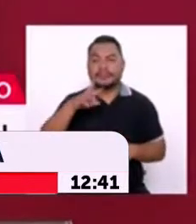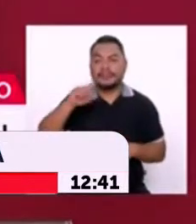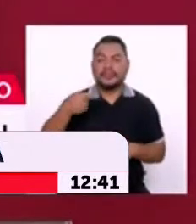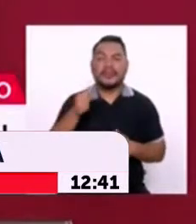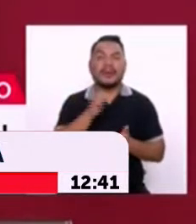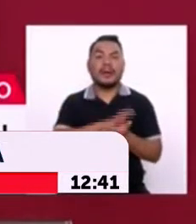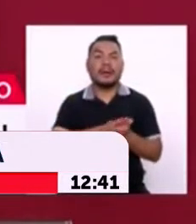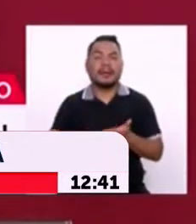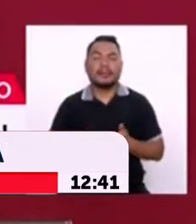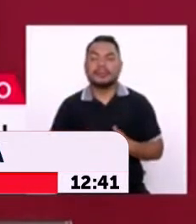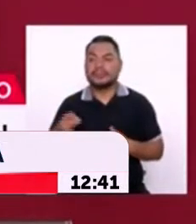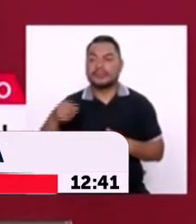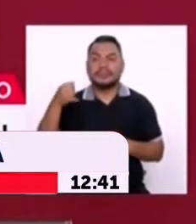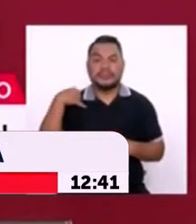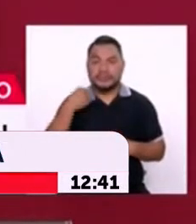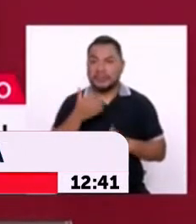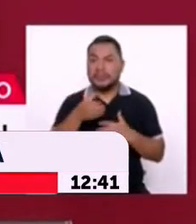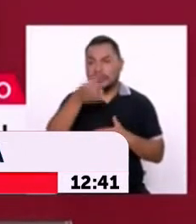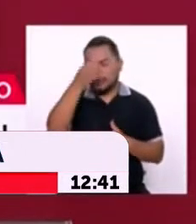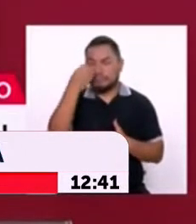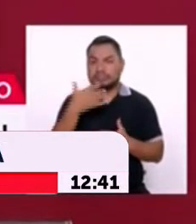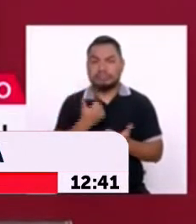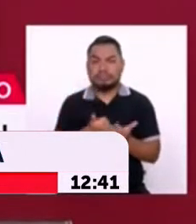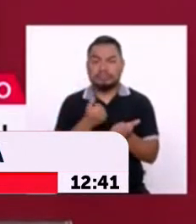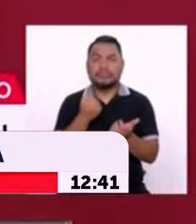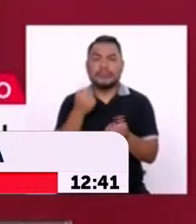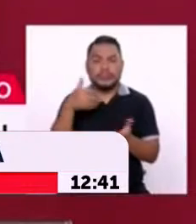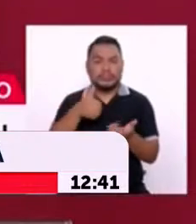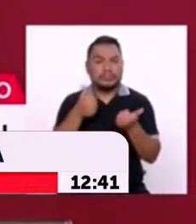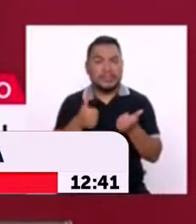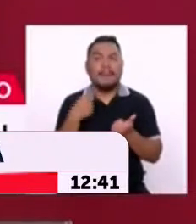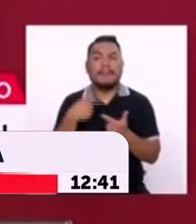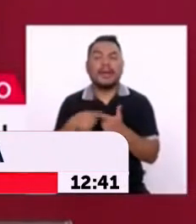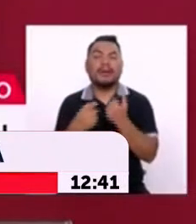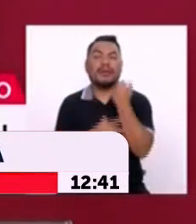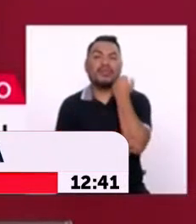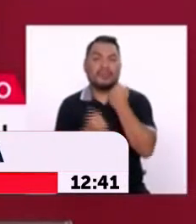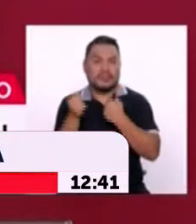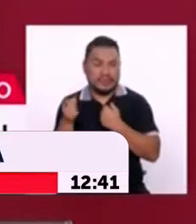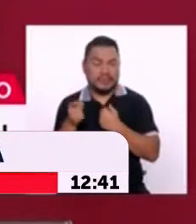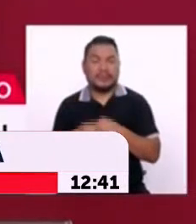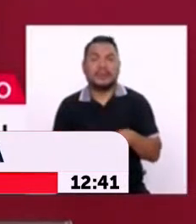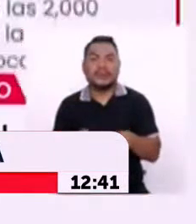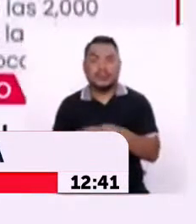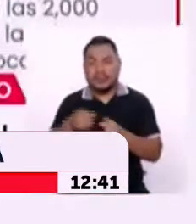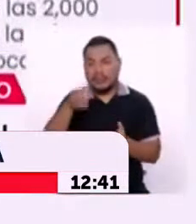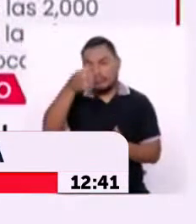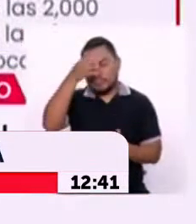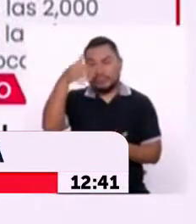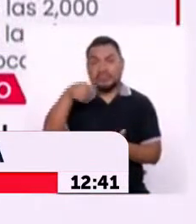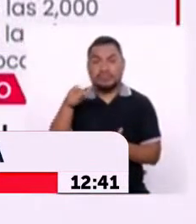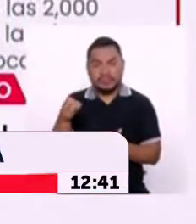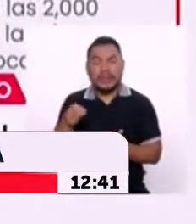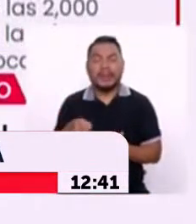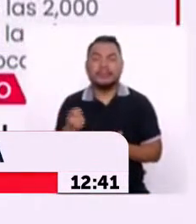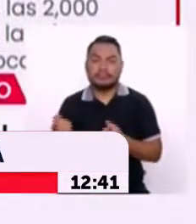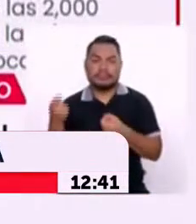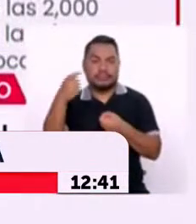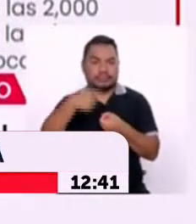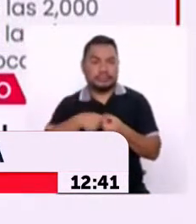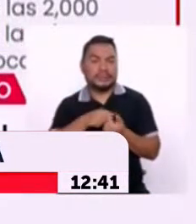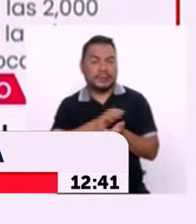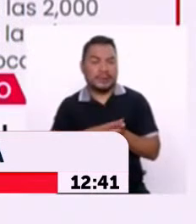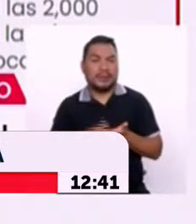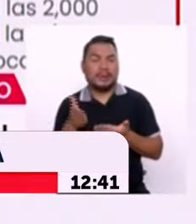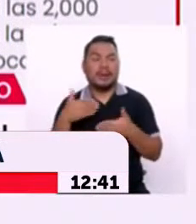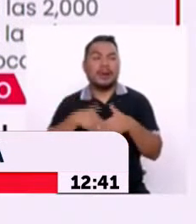aproximadamente 3.000 becas a jóvenes talento de escasos recursos económicos y alto rendimiento, como parte